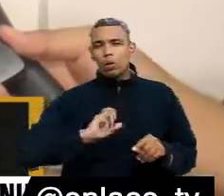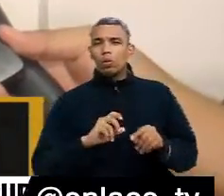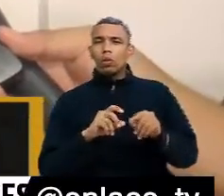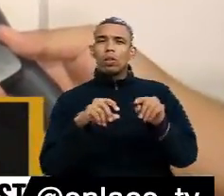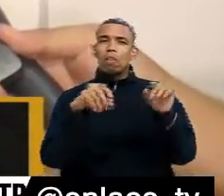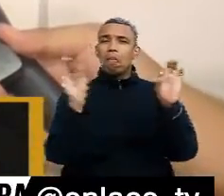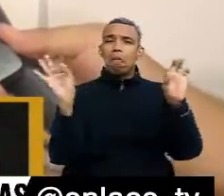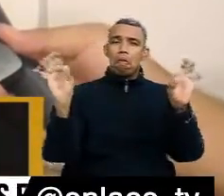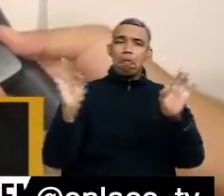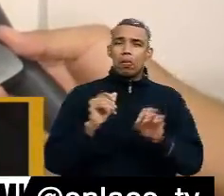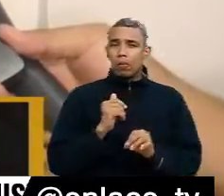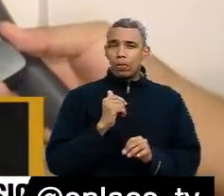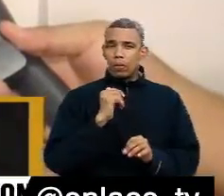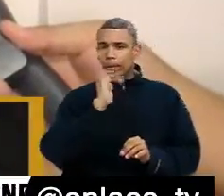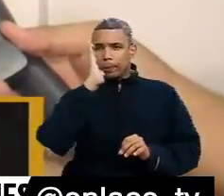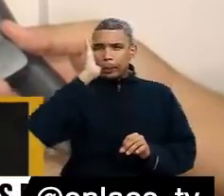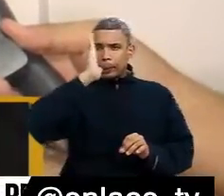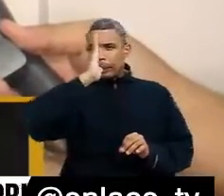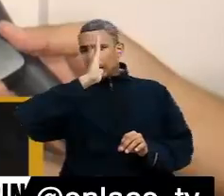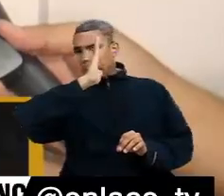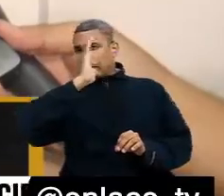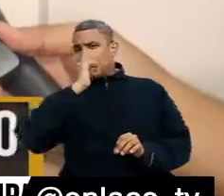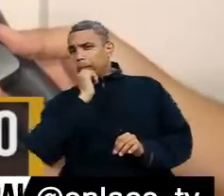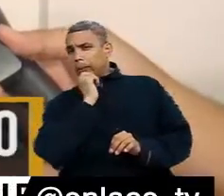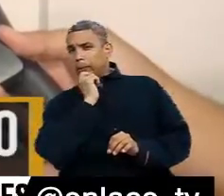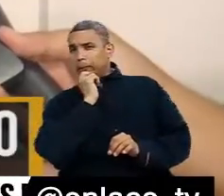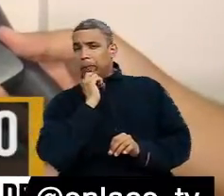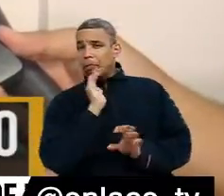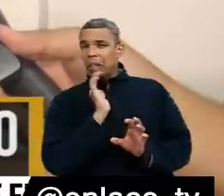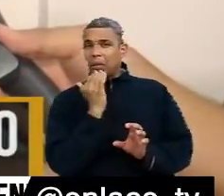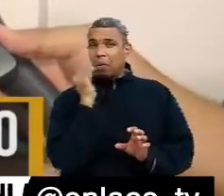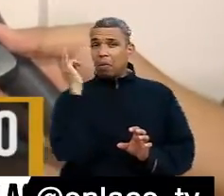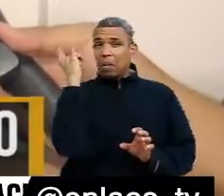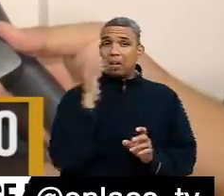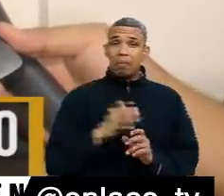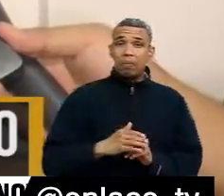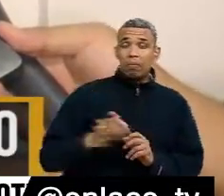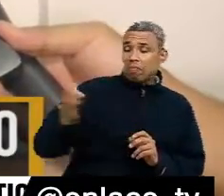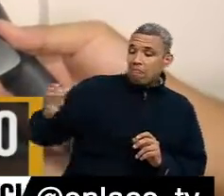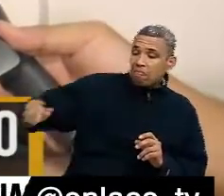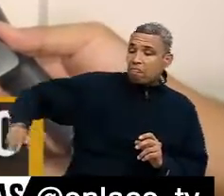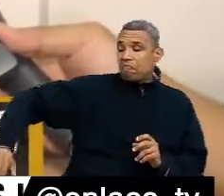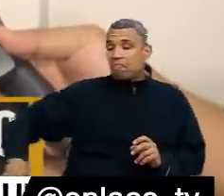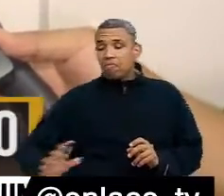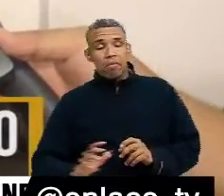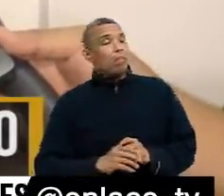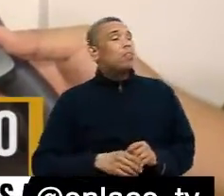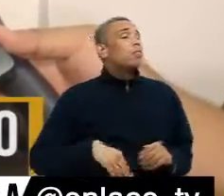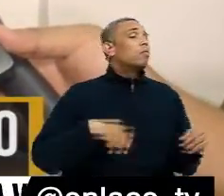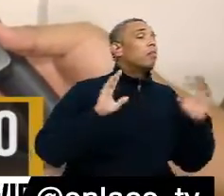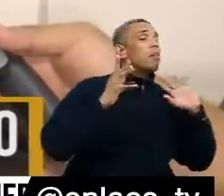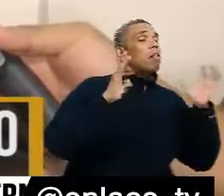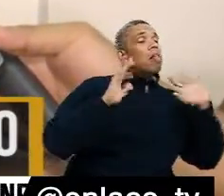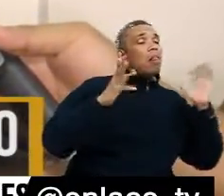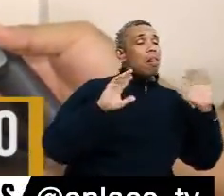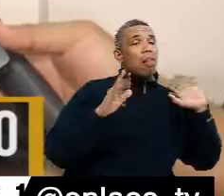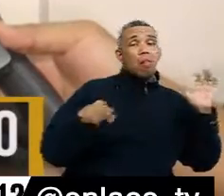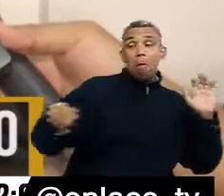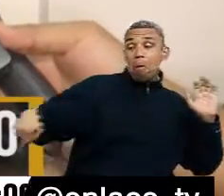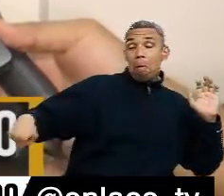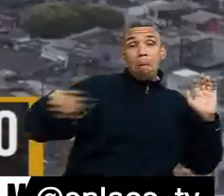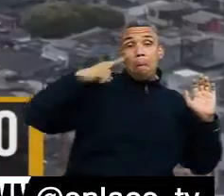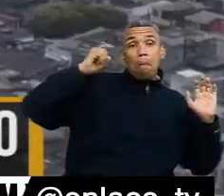del delincuente que dejamos nuestro elemento descuidado y el delincuente pues aprovecha para tomar estos